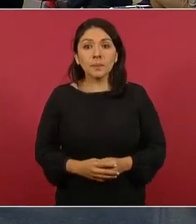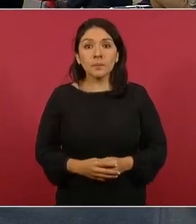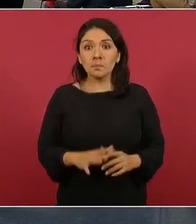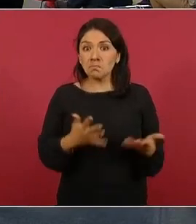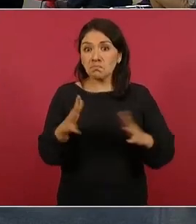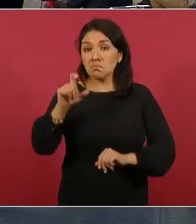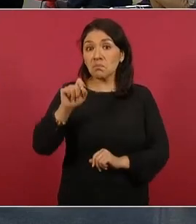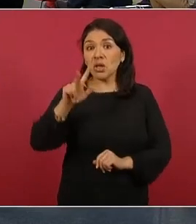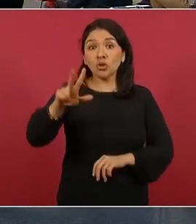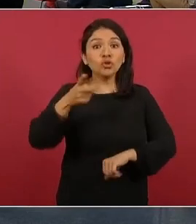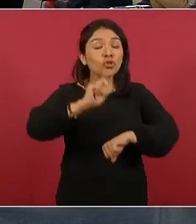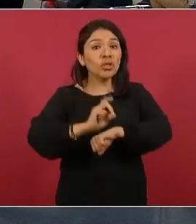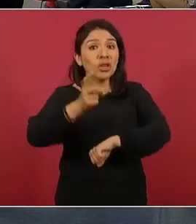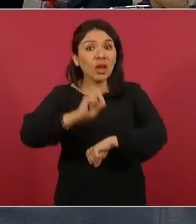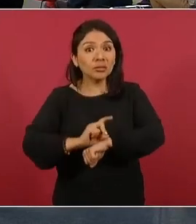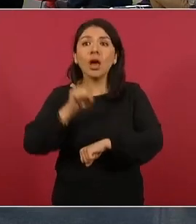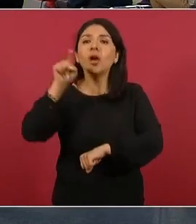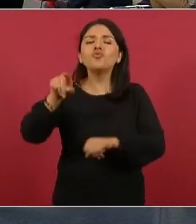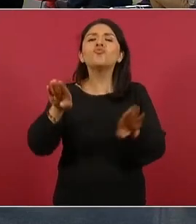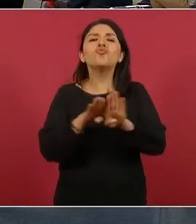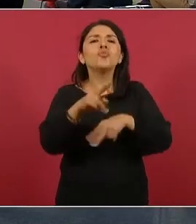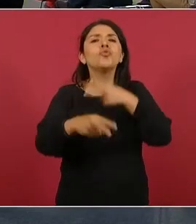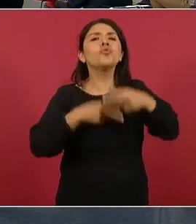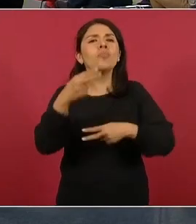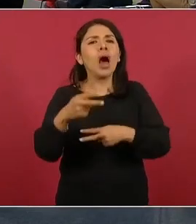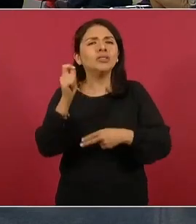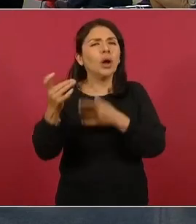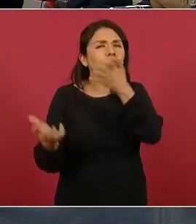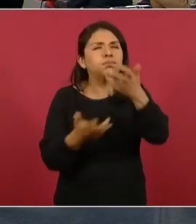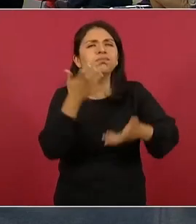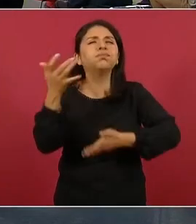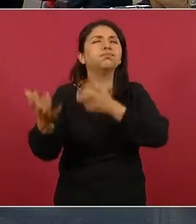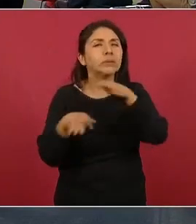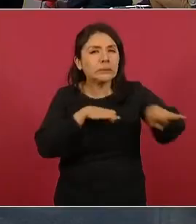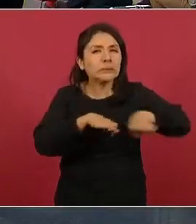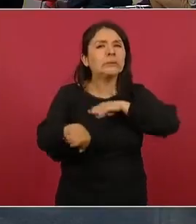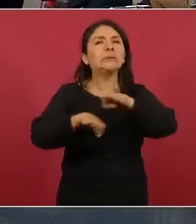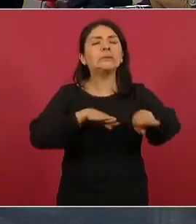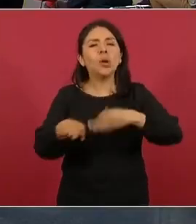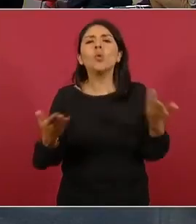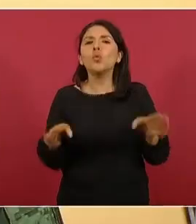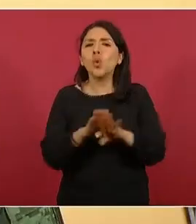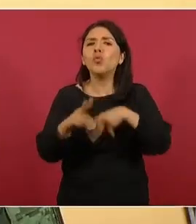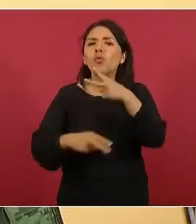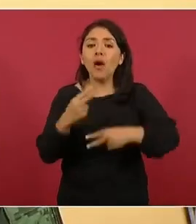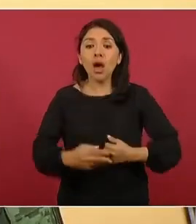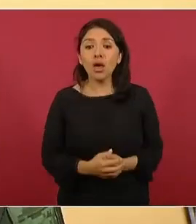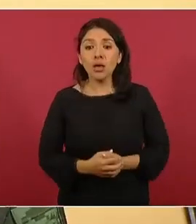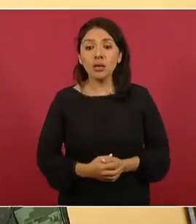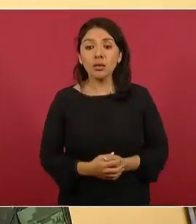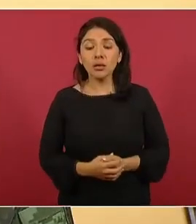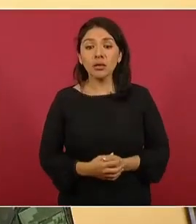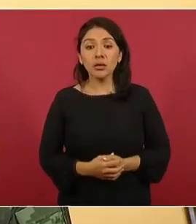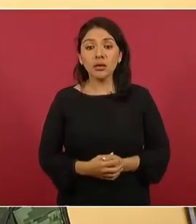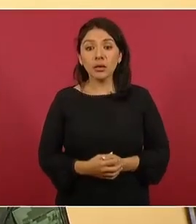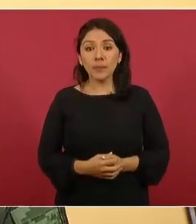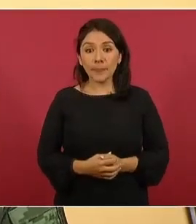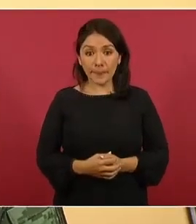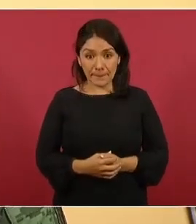28 días. ¿Y cómo va el avance? En Tamaulipas está como el 70% y en Nuevo León el